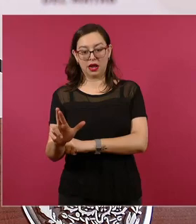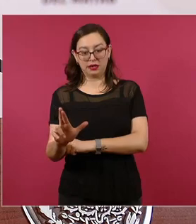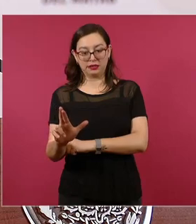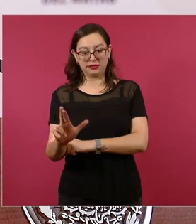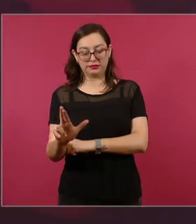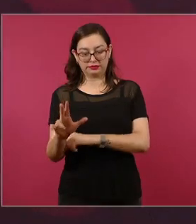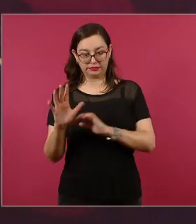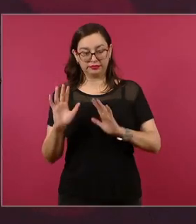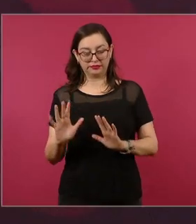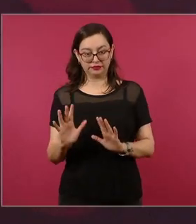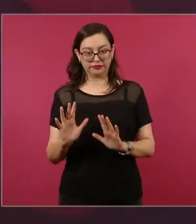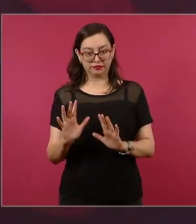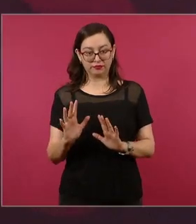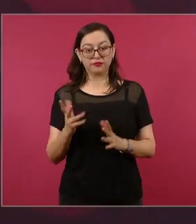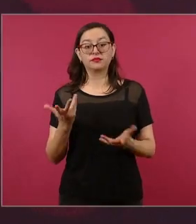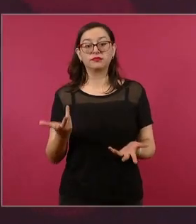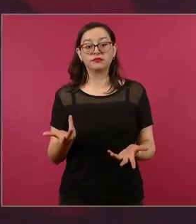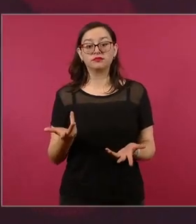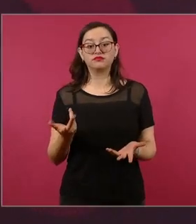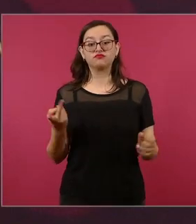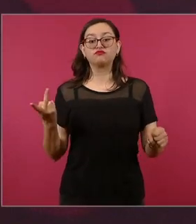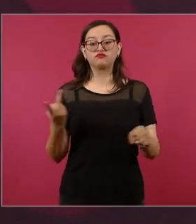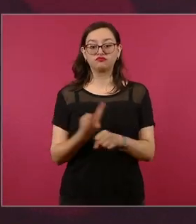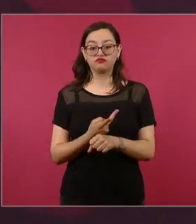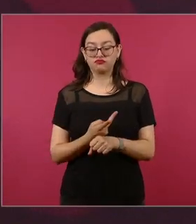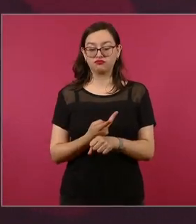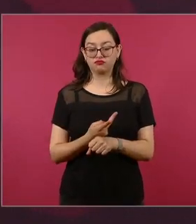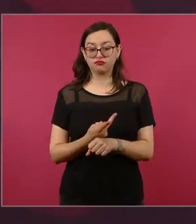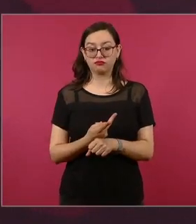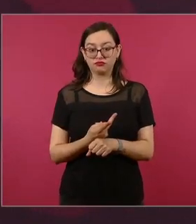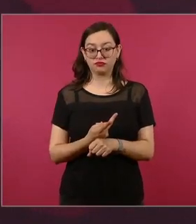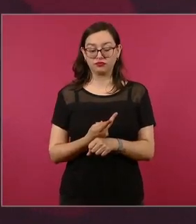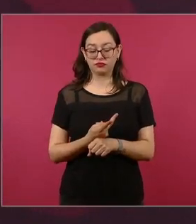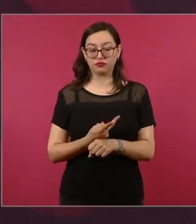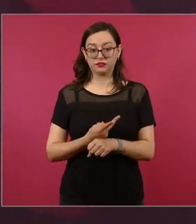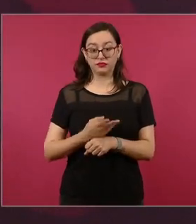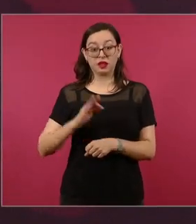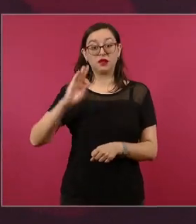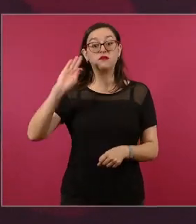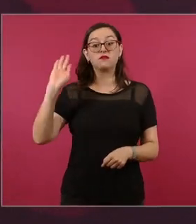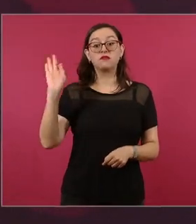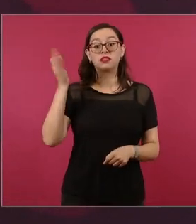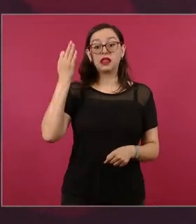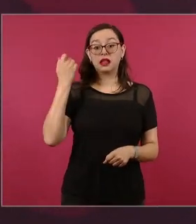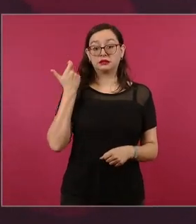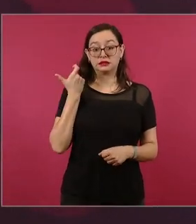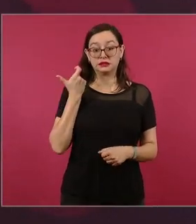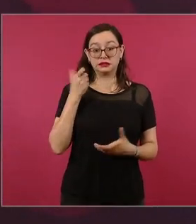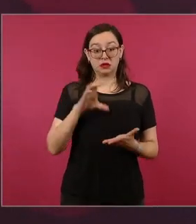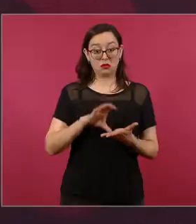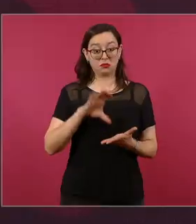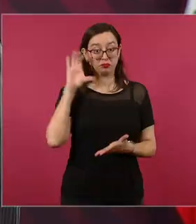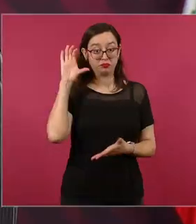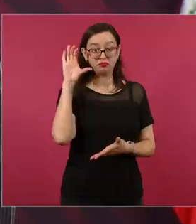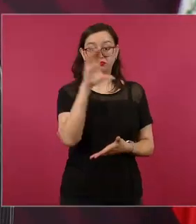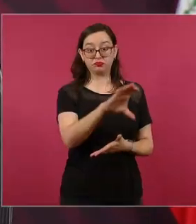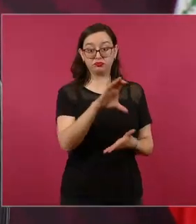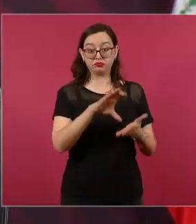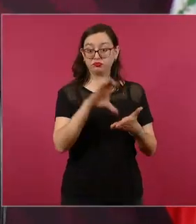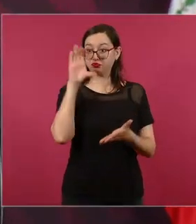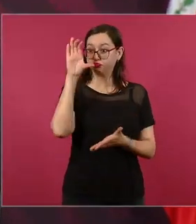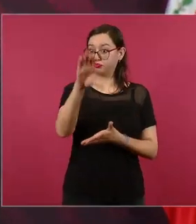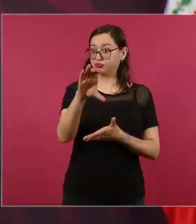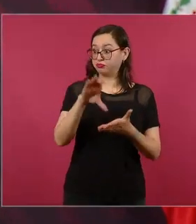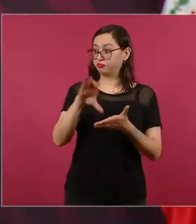Entonces les daban el dinero, les mandaban el dinero a los estados. No todos los estados lo